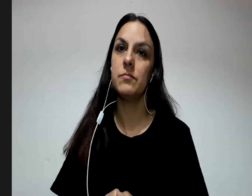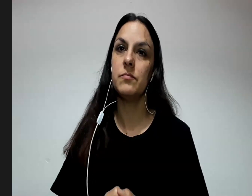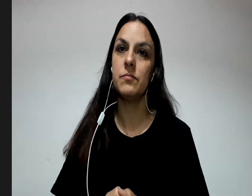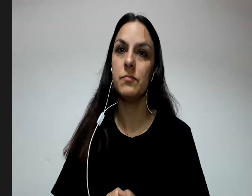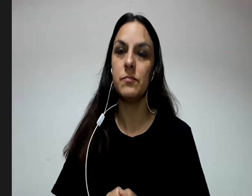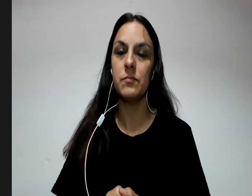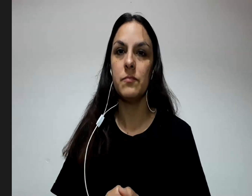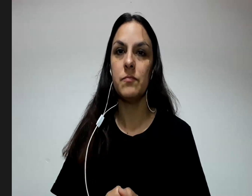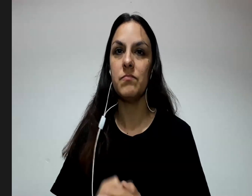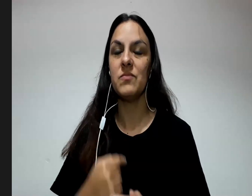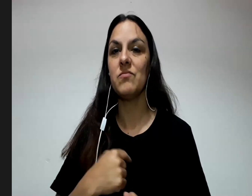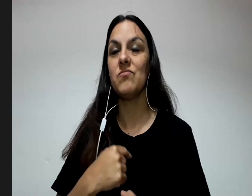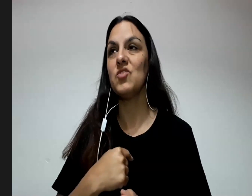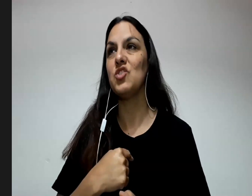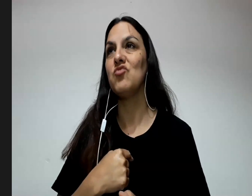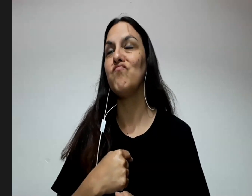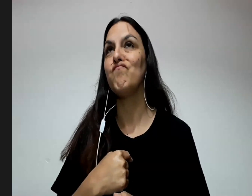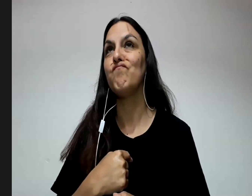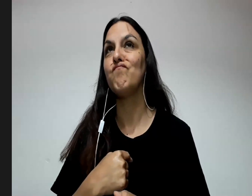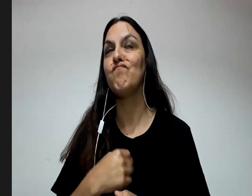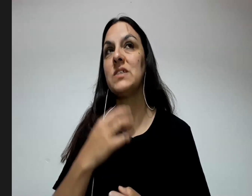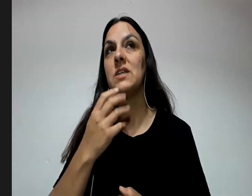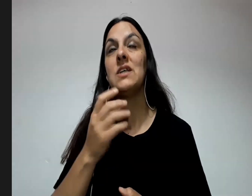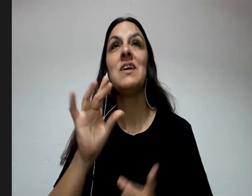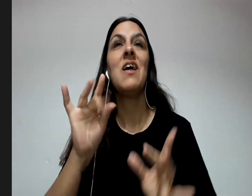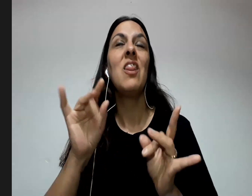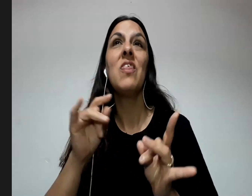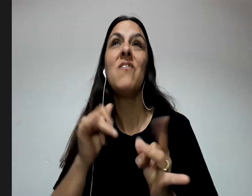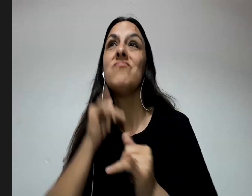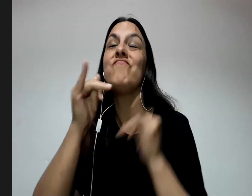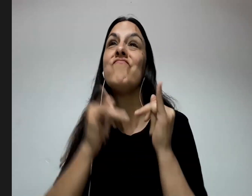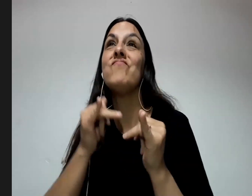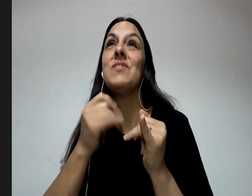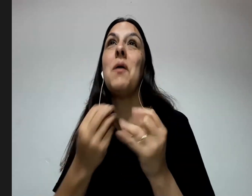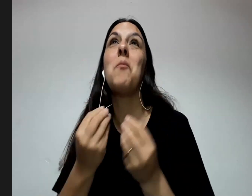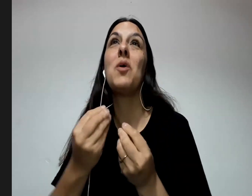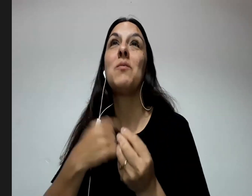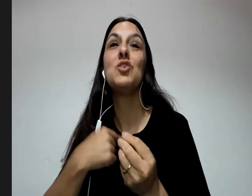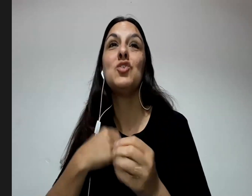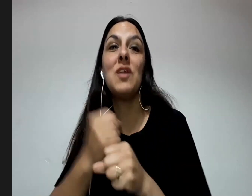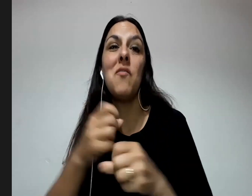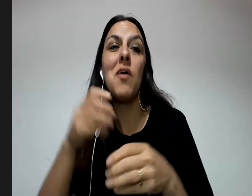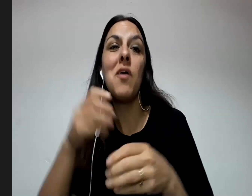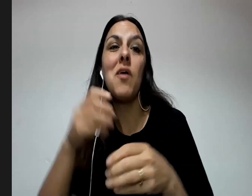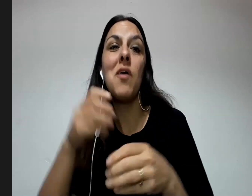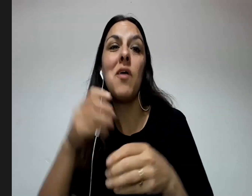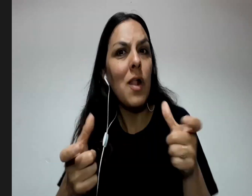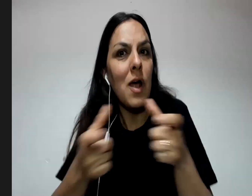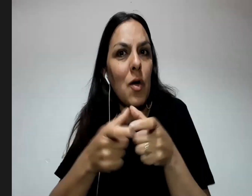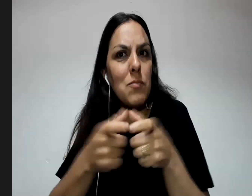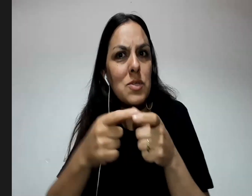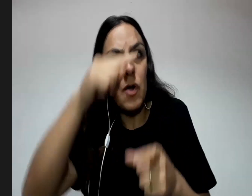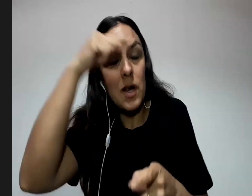Yo les tengo, lamentable, o sea, me cuesta mucho porque yo pertenezco a la Comisión Nacional de Regulación del Transporte. Y